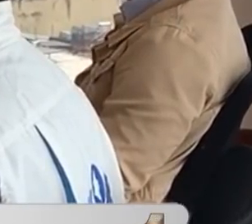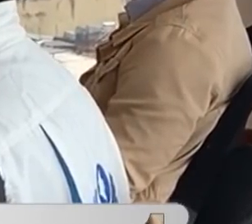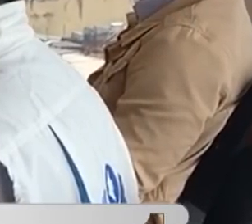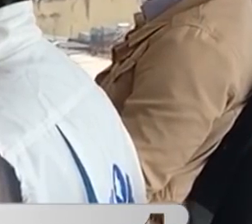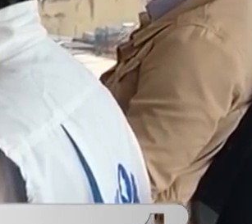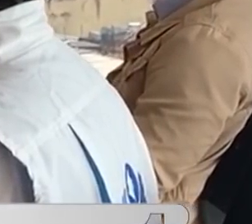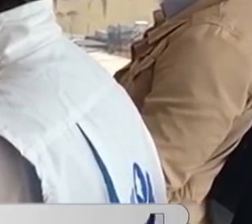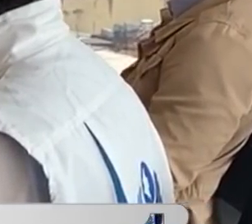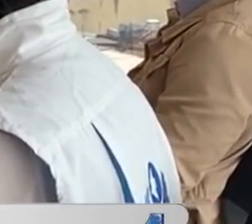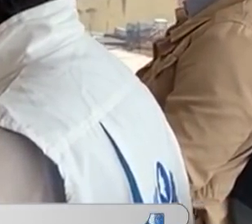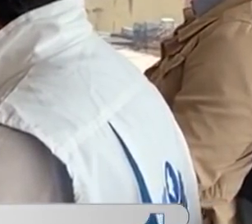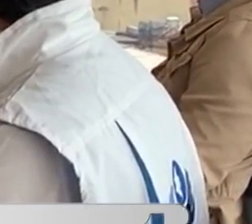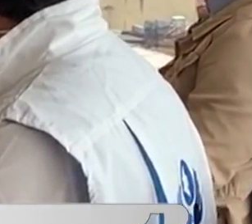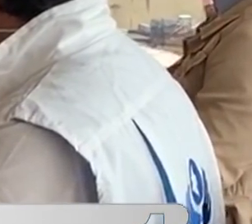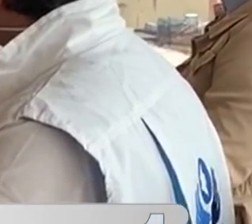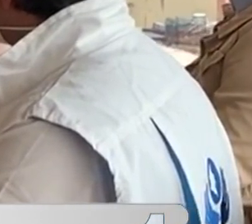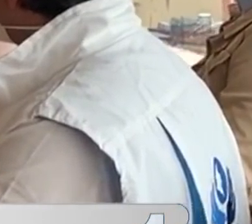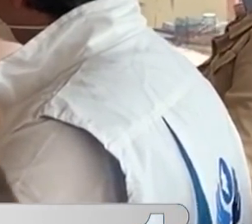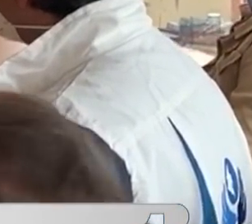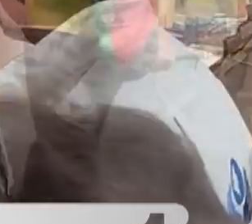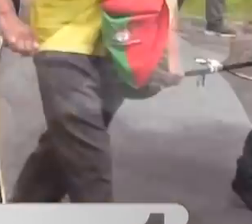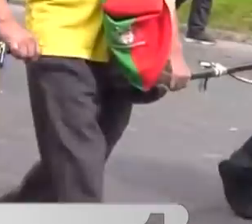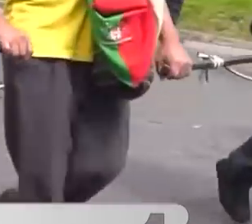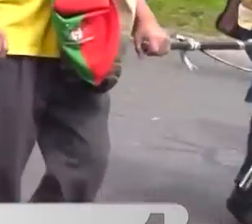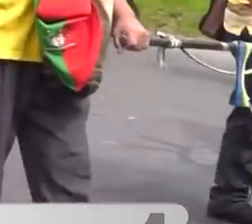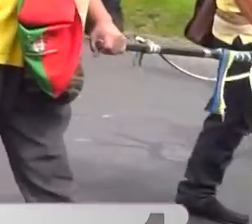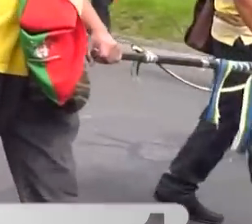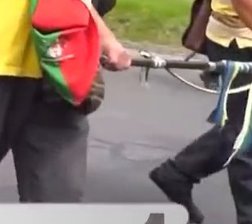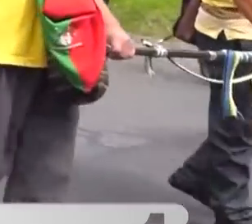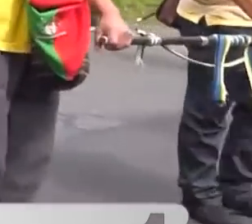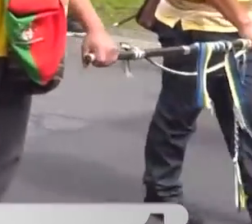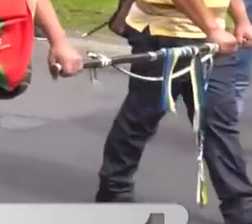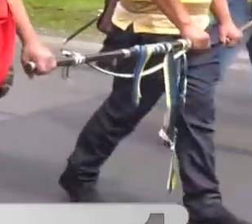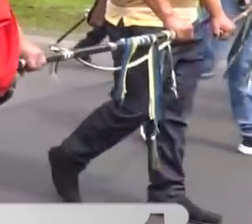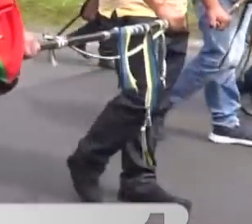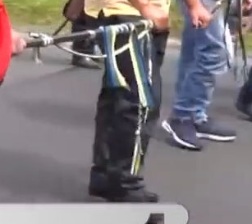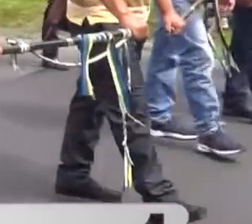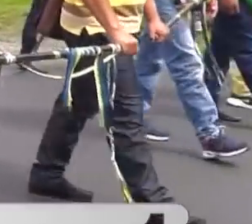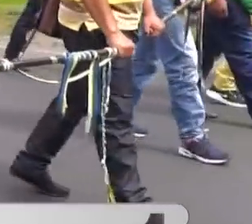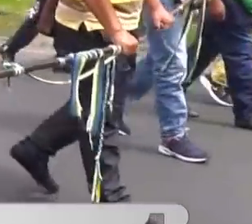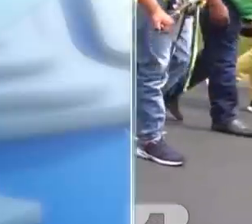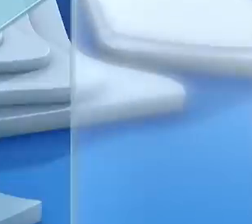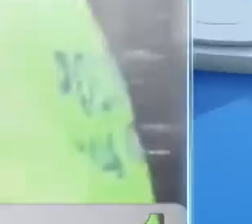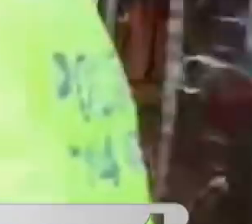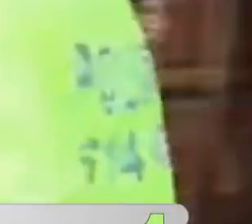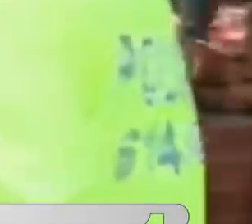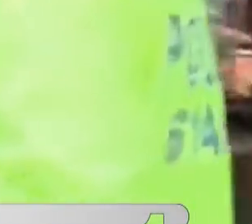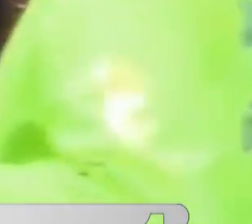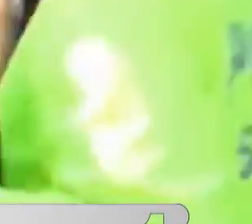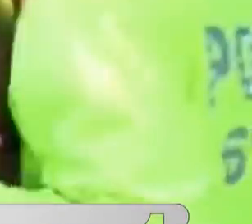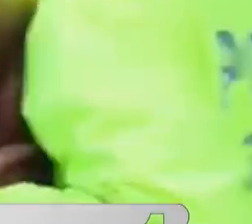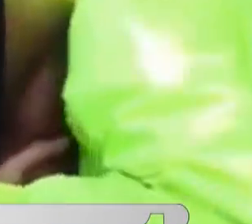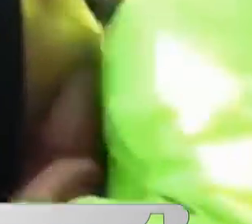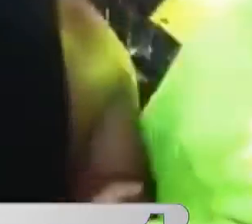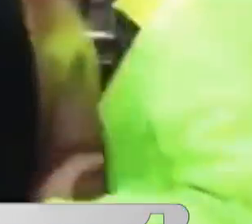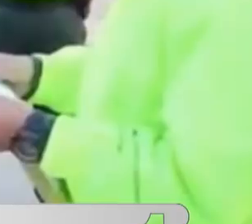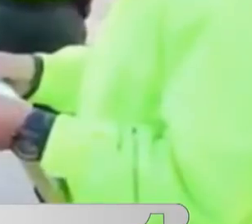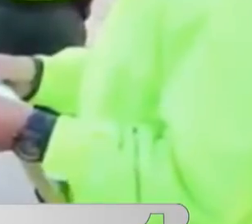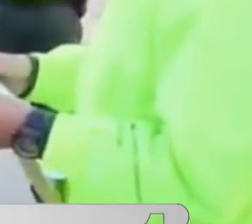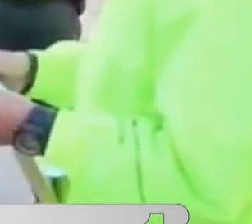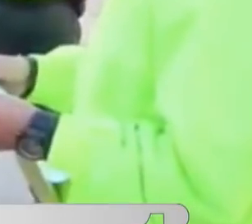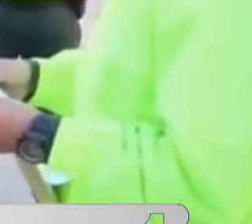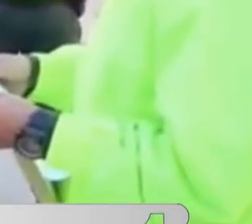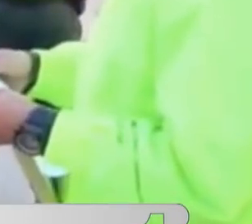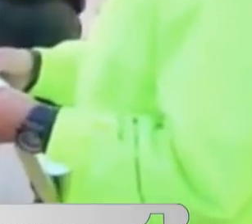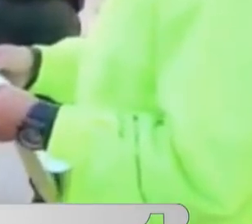Pueblo busca diálogo entre minga y presidente Duque. ¿Hasta cuándo estará la minga en Bogotá? Capturan a los responsables de